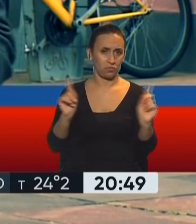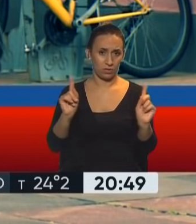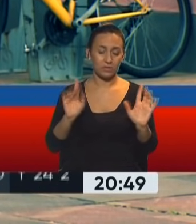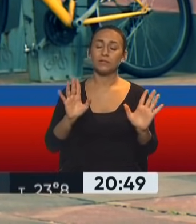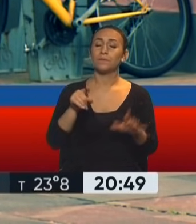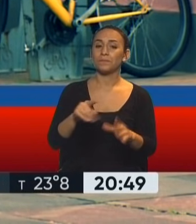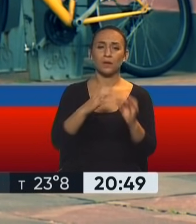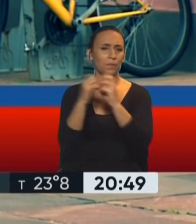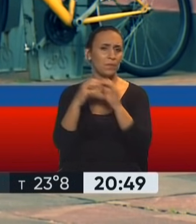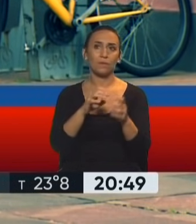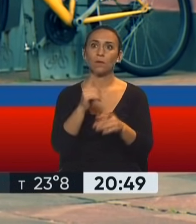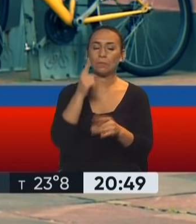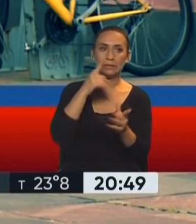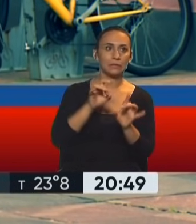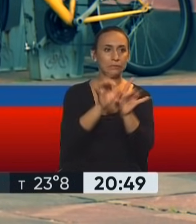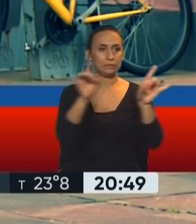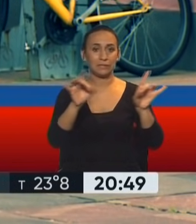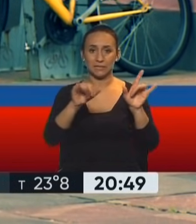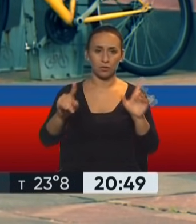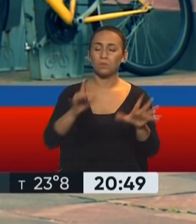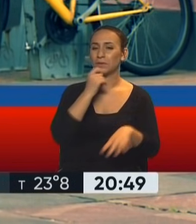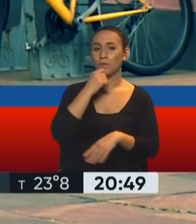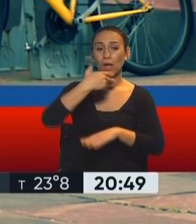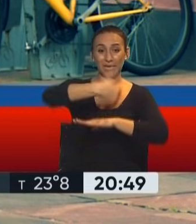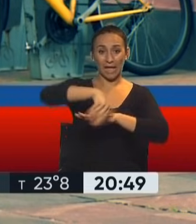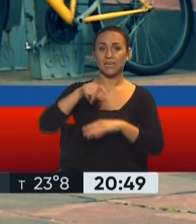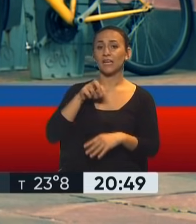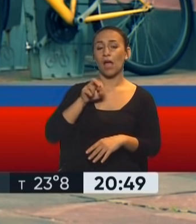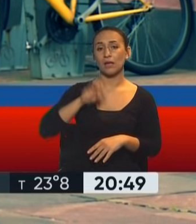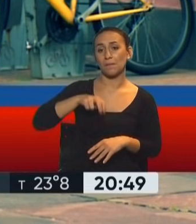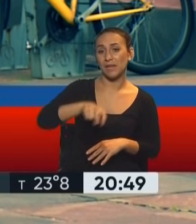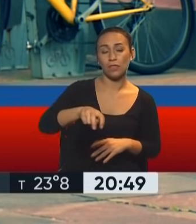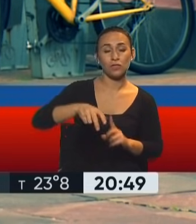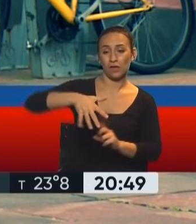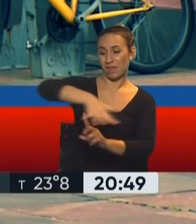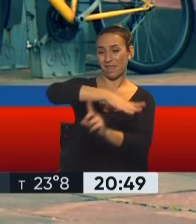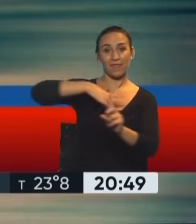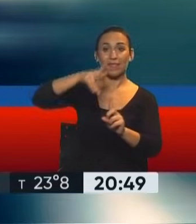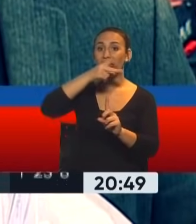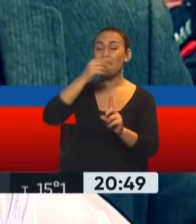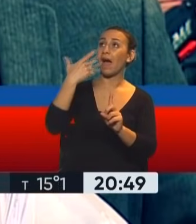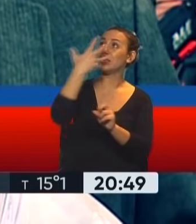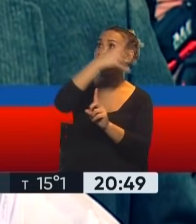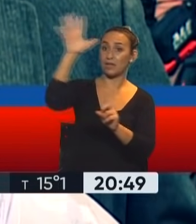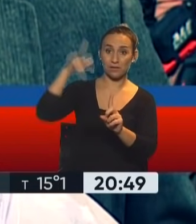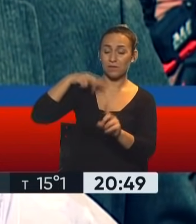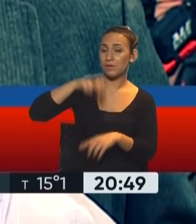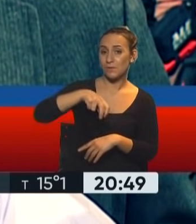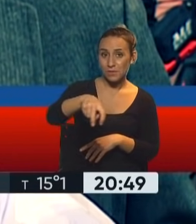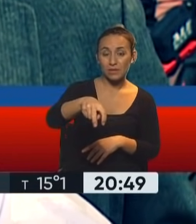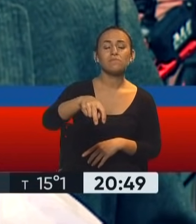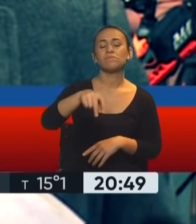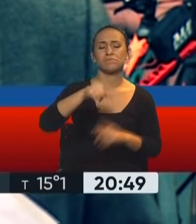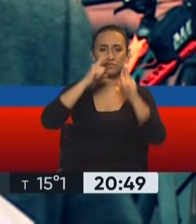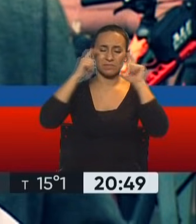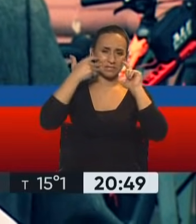que nos genera riesgo epidemiológico, que es ir caminando por la calle sin nadie alrededor, al aire libre. No confundir, porque